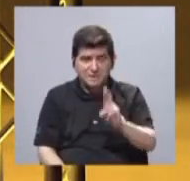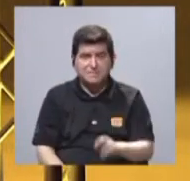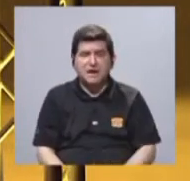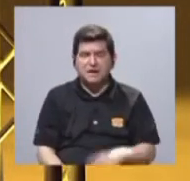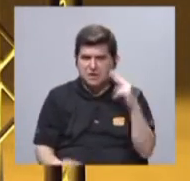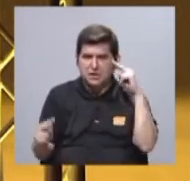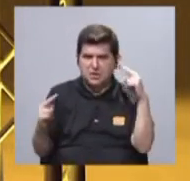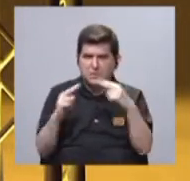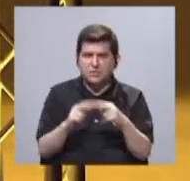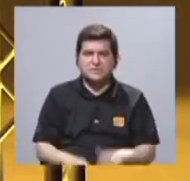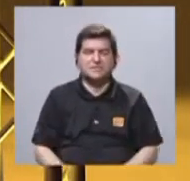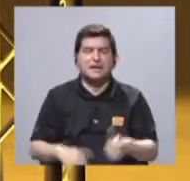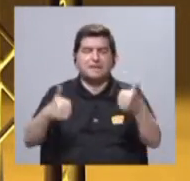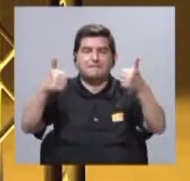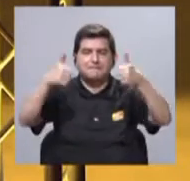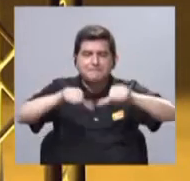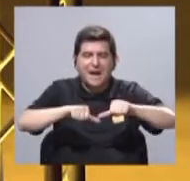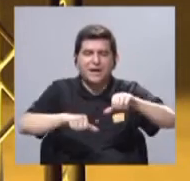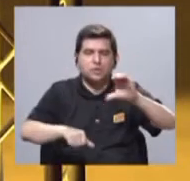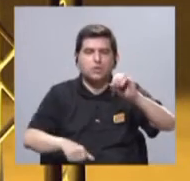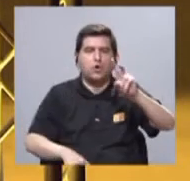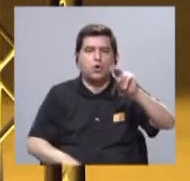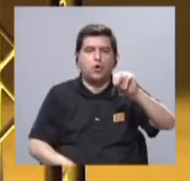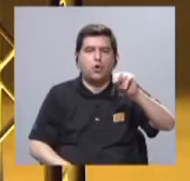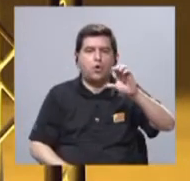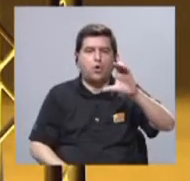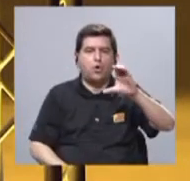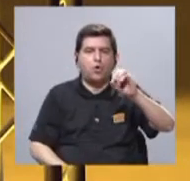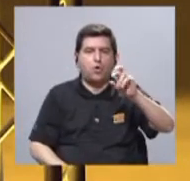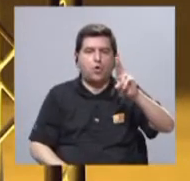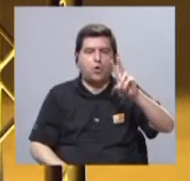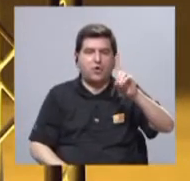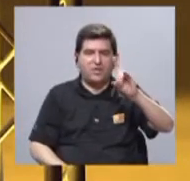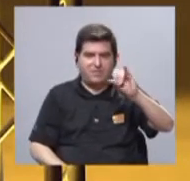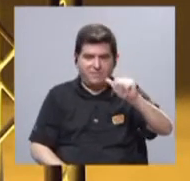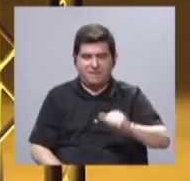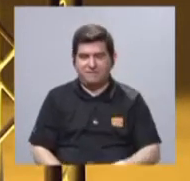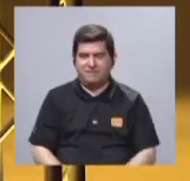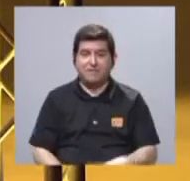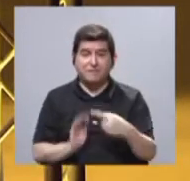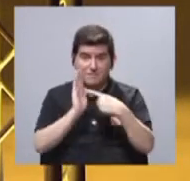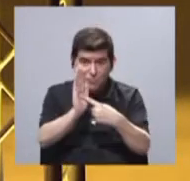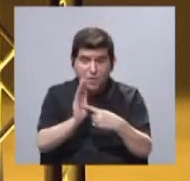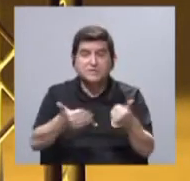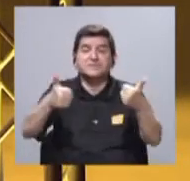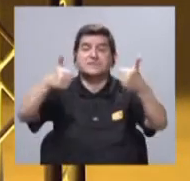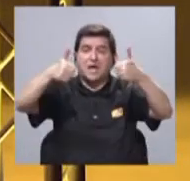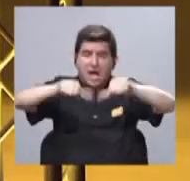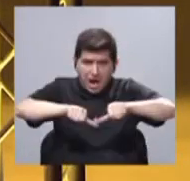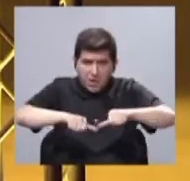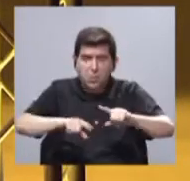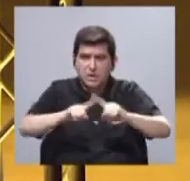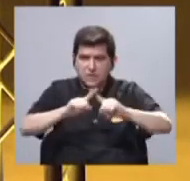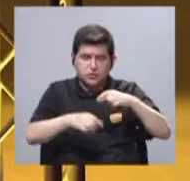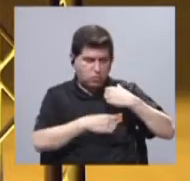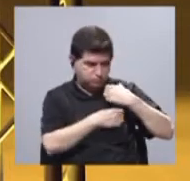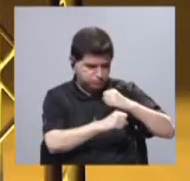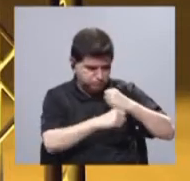le llamaron, a partir de lo que le llaman en Costa Rica, y es muy conocido ya, el Pacto de Concordia, ¿sí? Y que